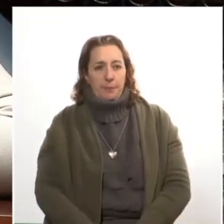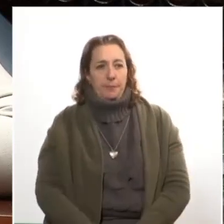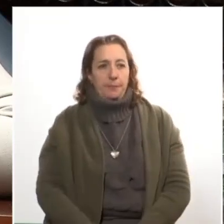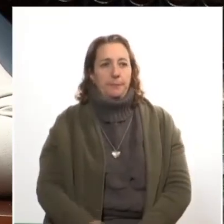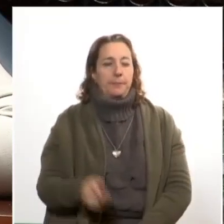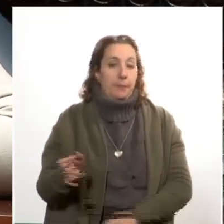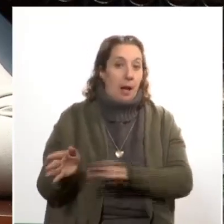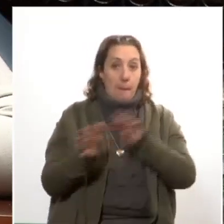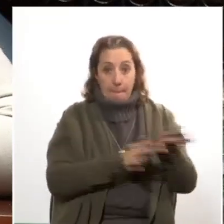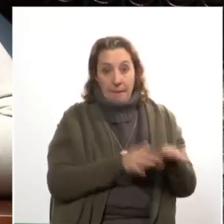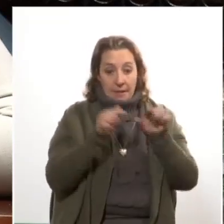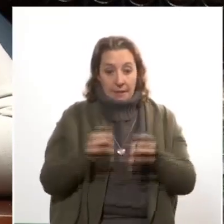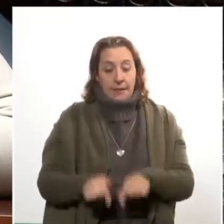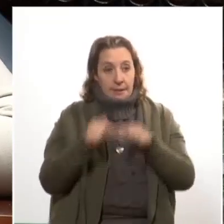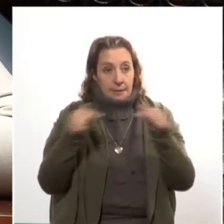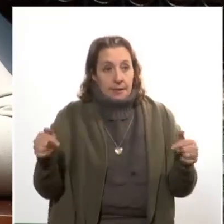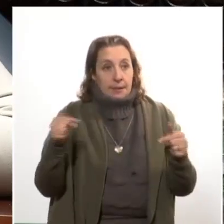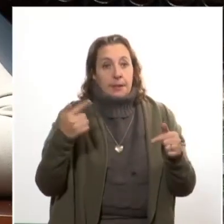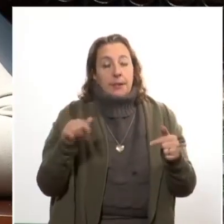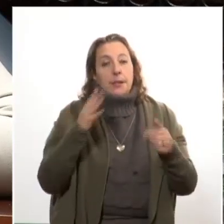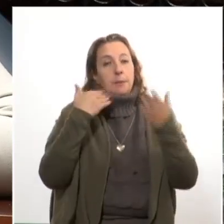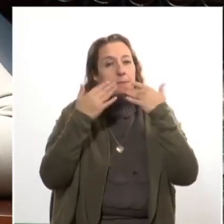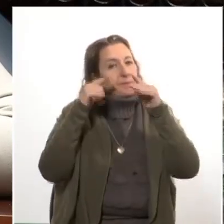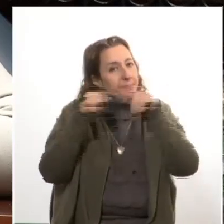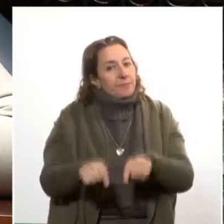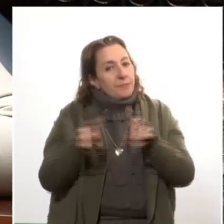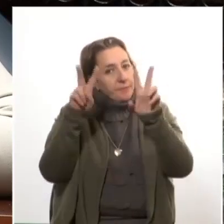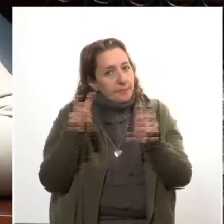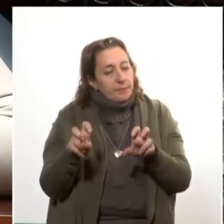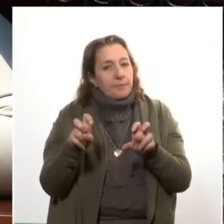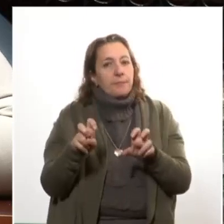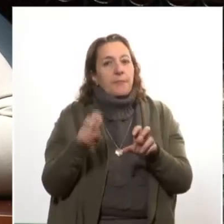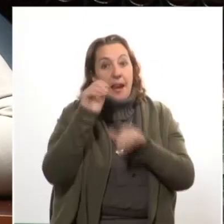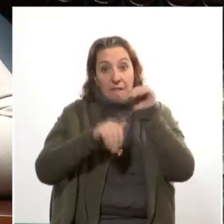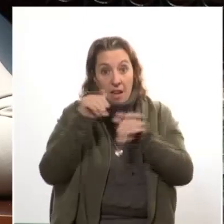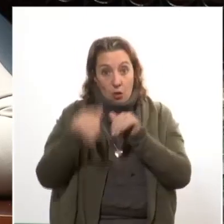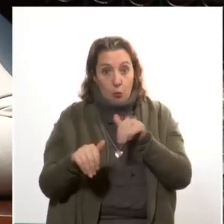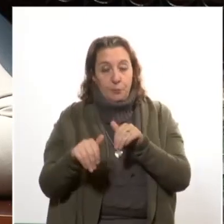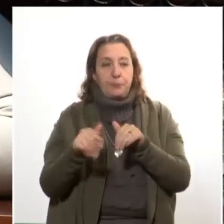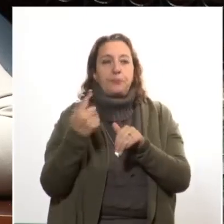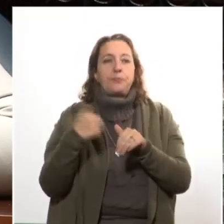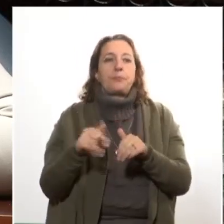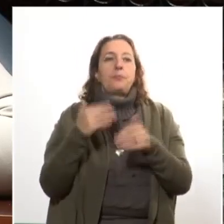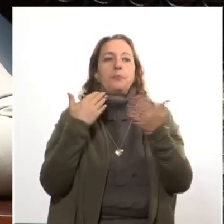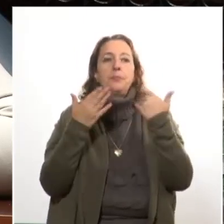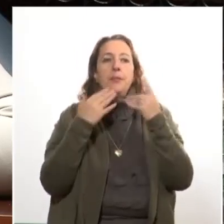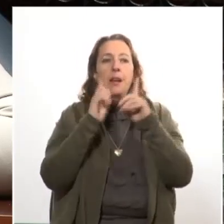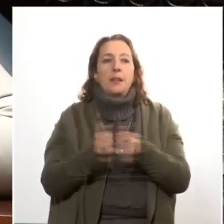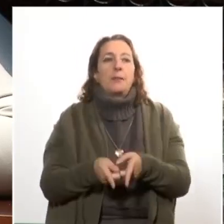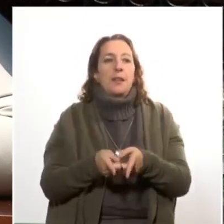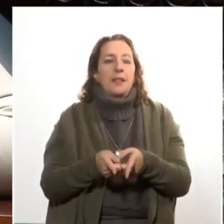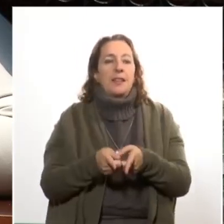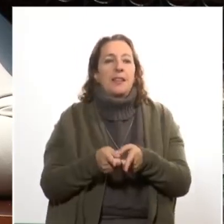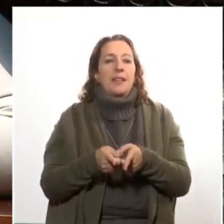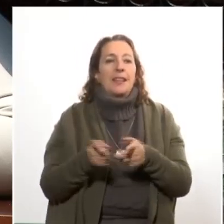entonces de estas consideraciones referidas al hecho específico del referéndum, Reparemos por un instante en la